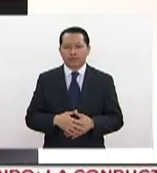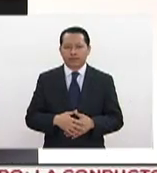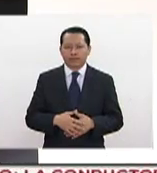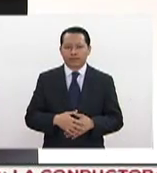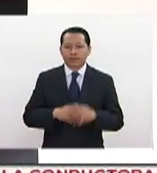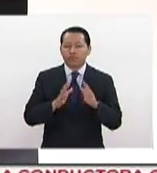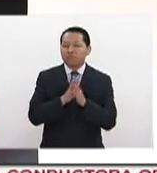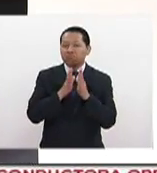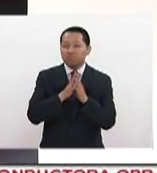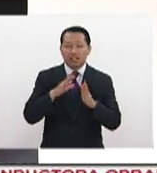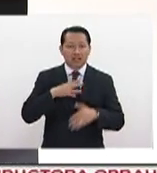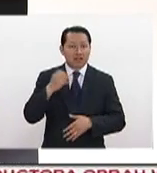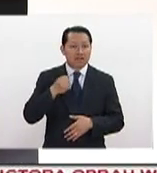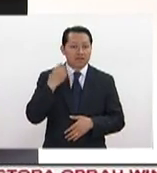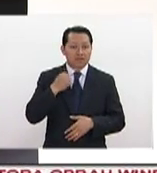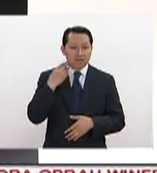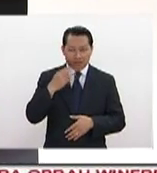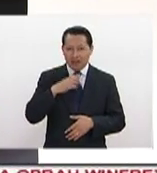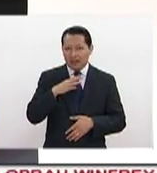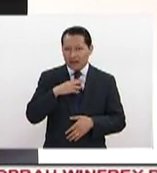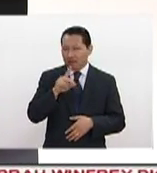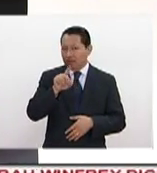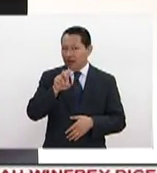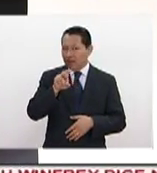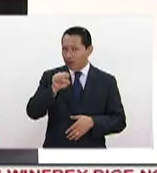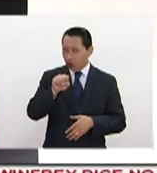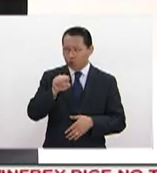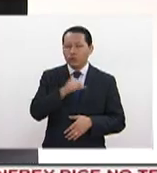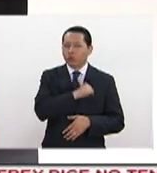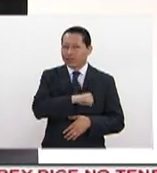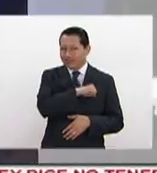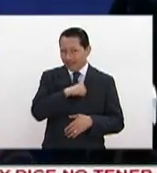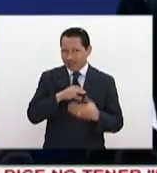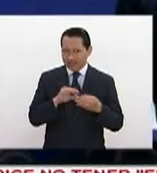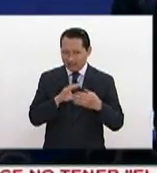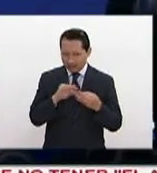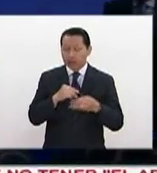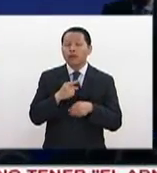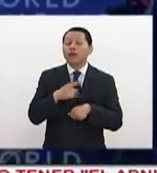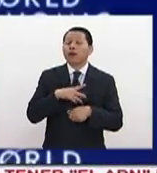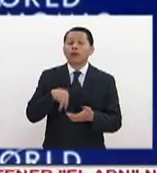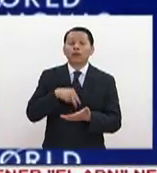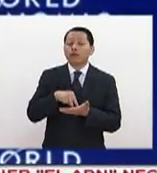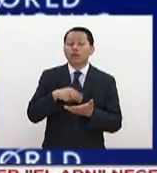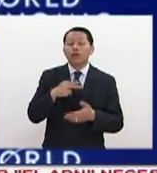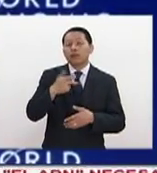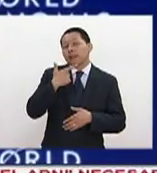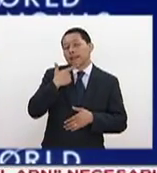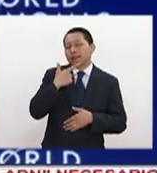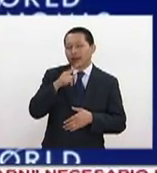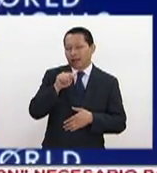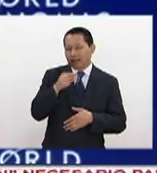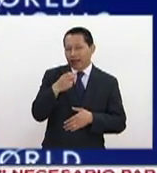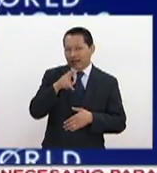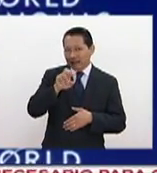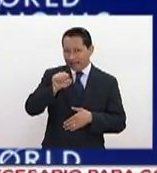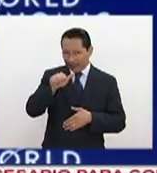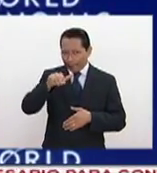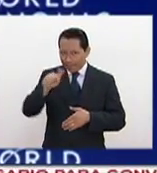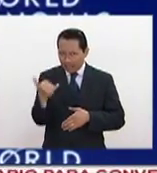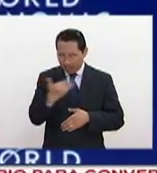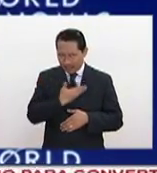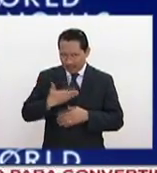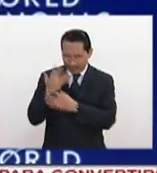Al participar en el Foro Económico Mundial en Davos, Suiza, la primer ministra del Reino Unido, Theresa May, defendió el